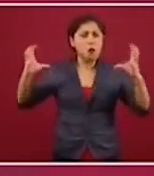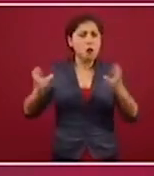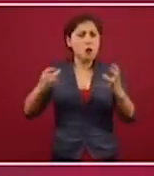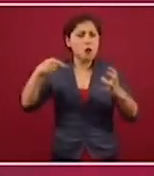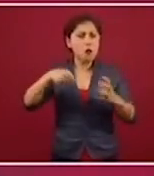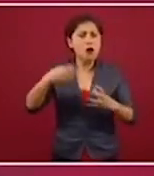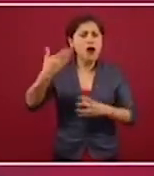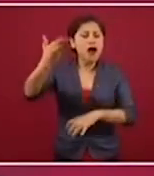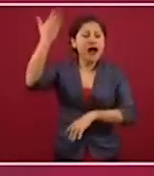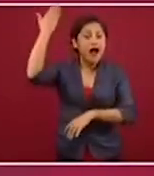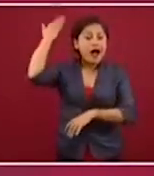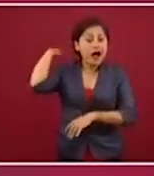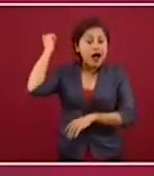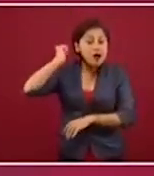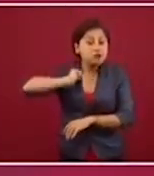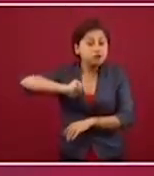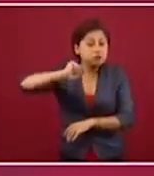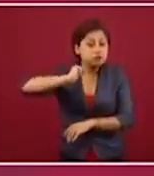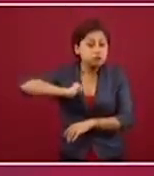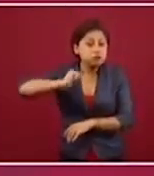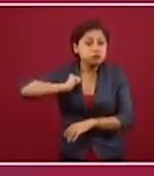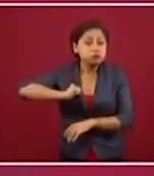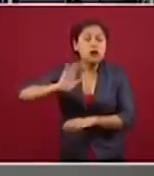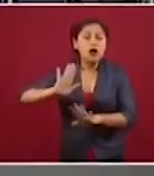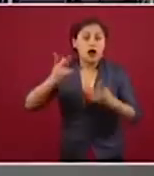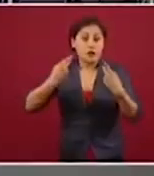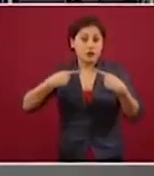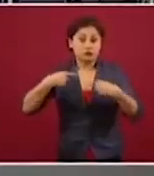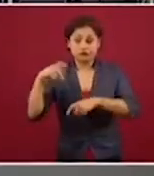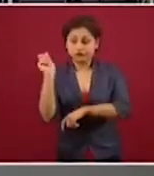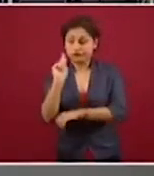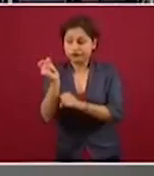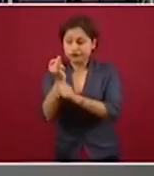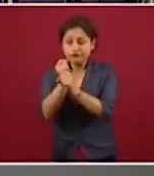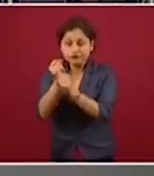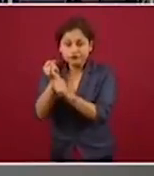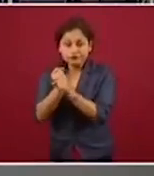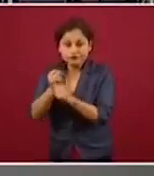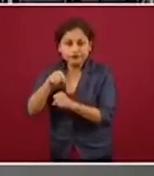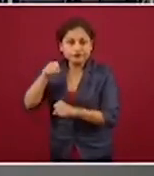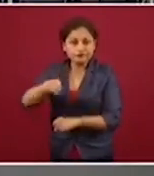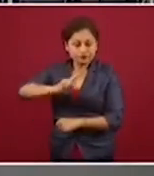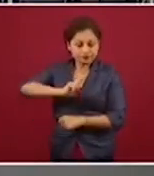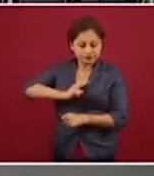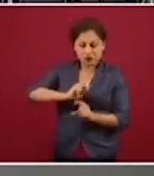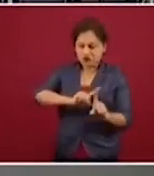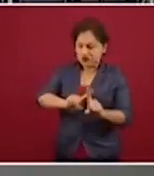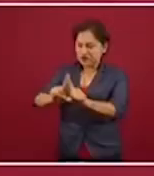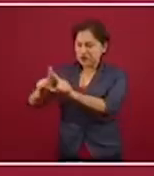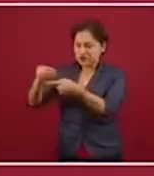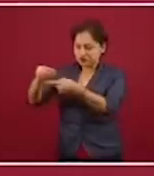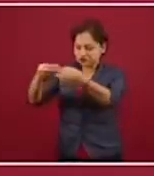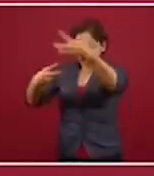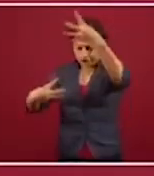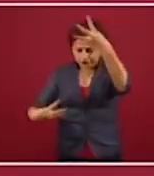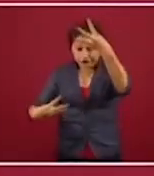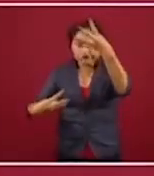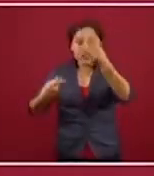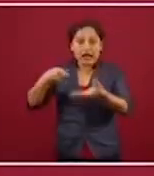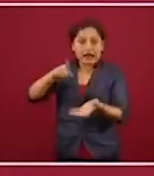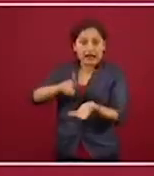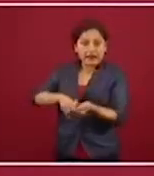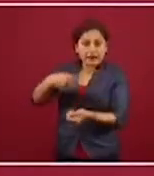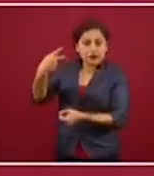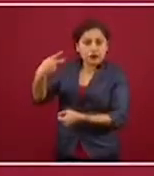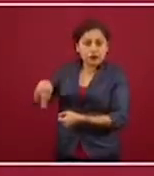registros históricos según los estudios de evolución de virus se puede saber que los virus tienen patrones de mutación pero